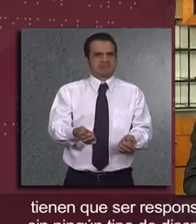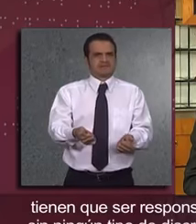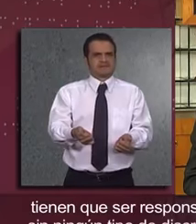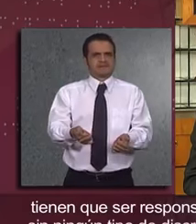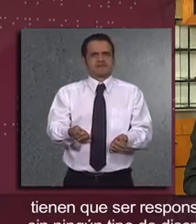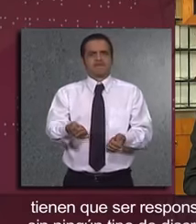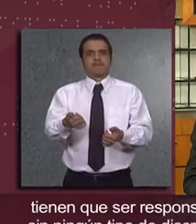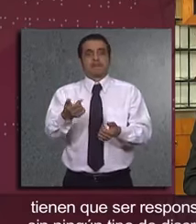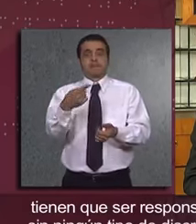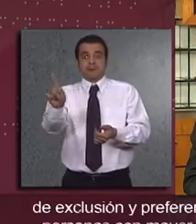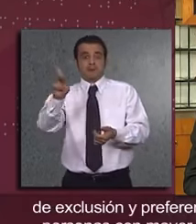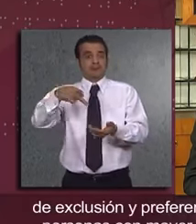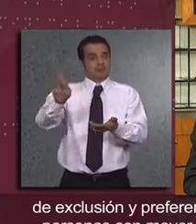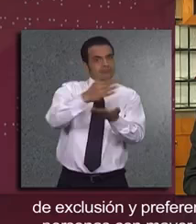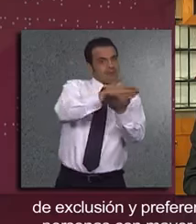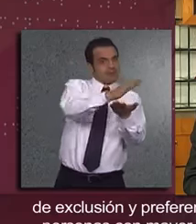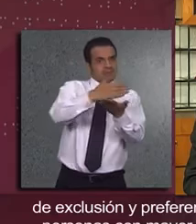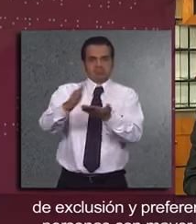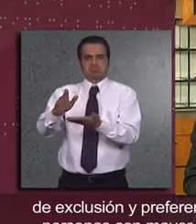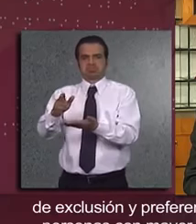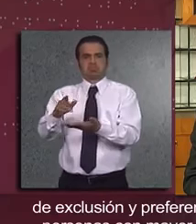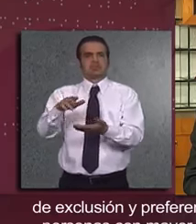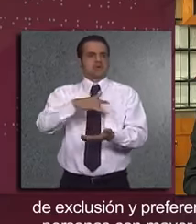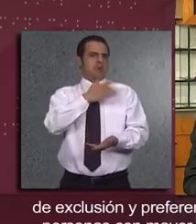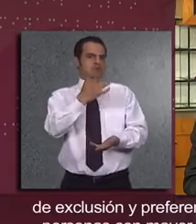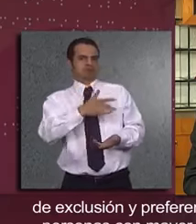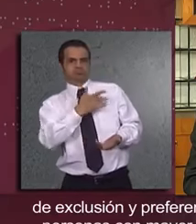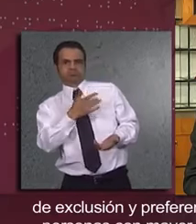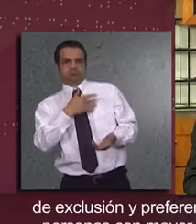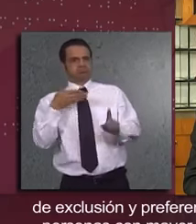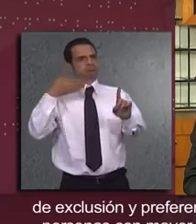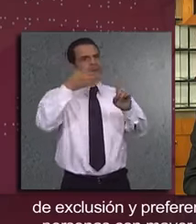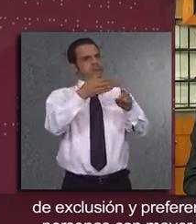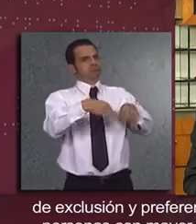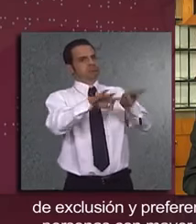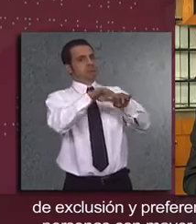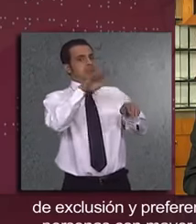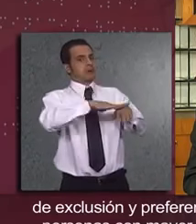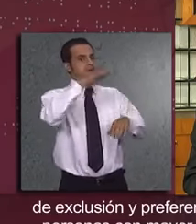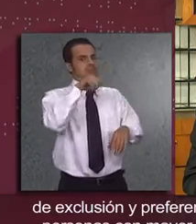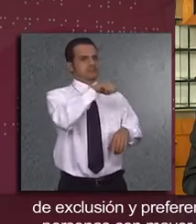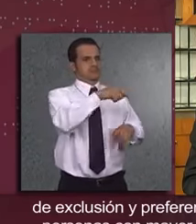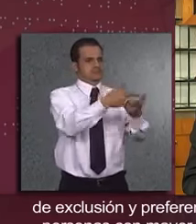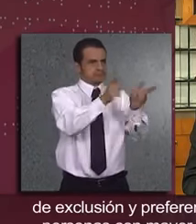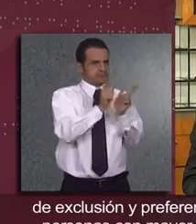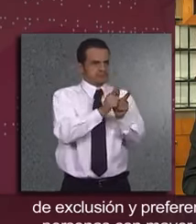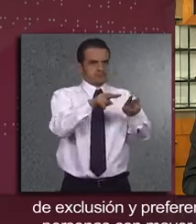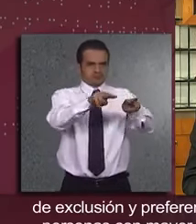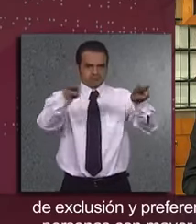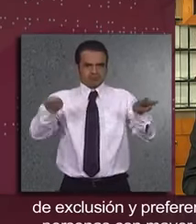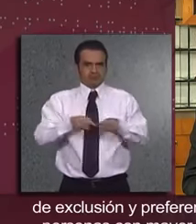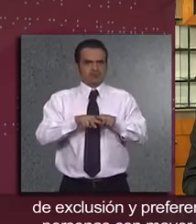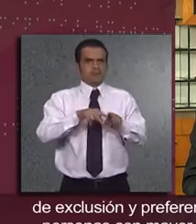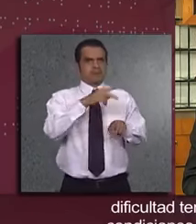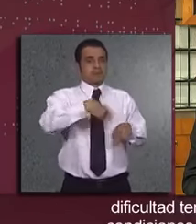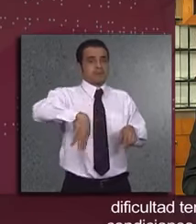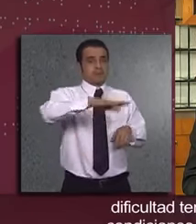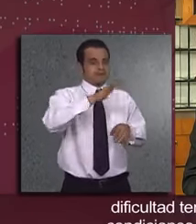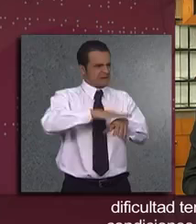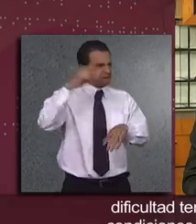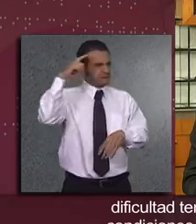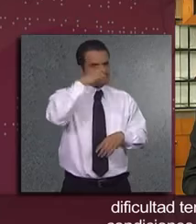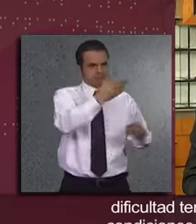de discriminación, sin posibilidad de exclusión, y preferenciando siempre que las personas con mayor vulnerabilidad o